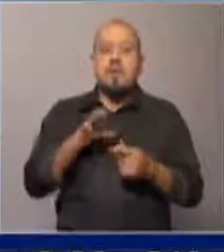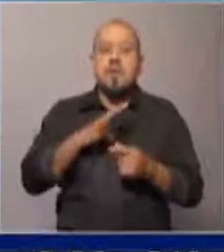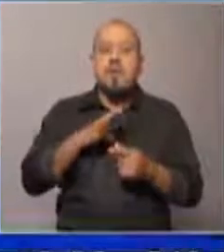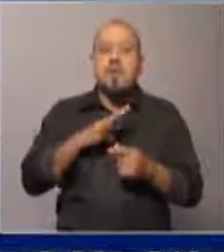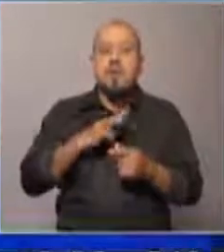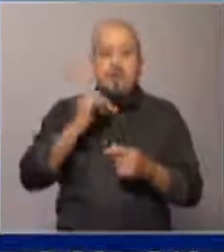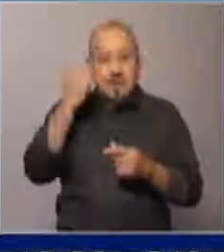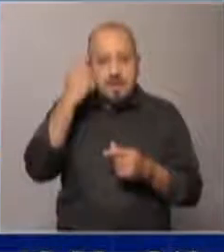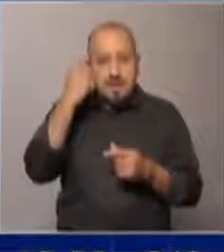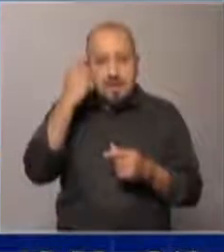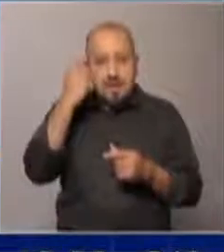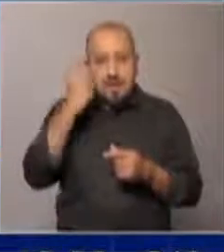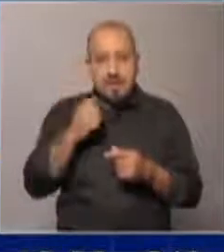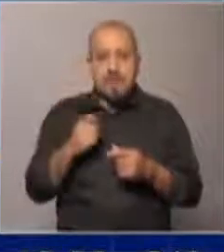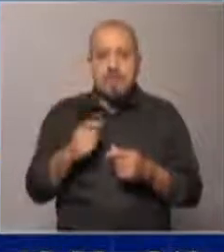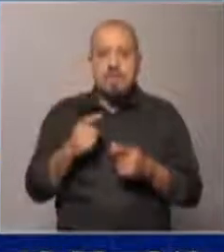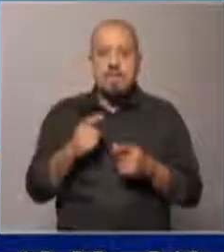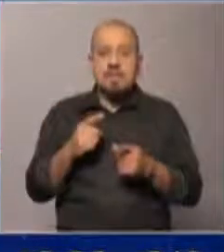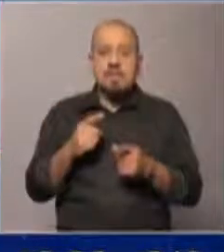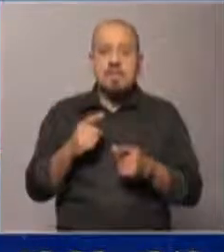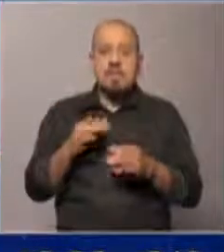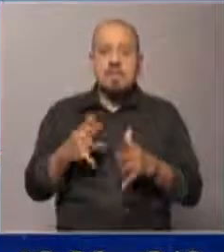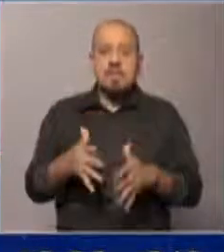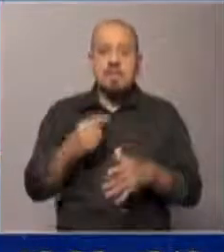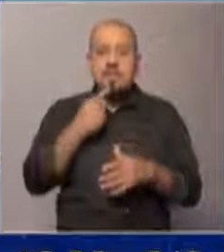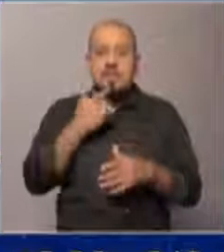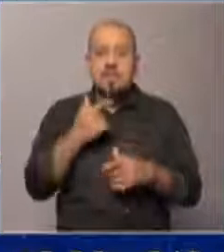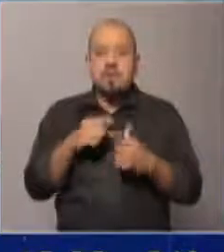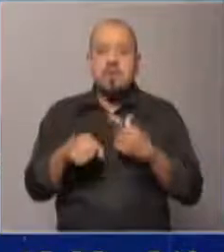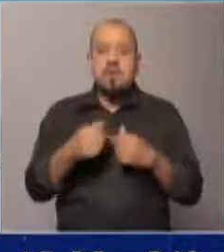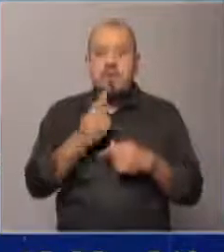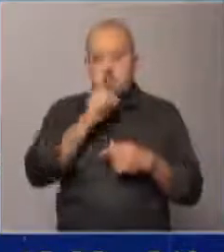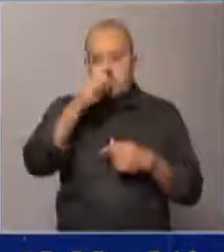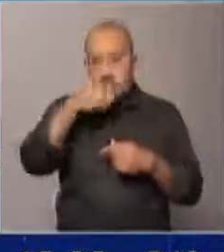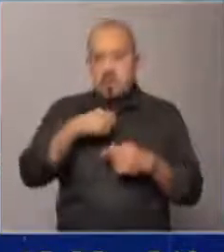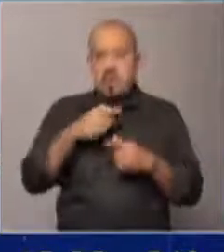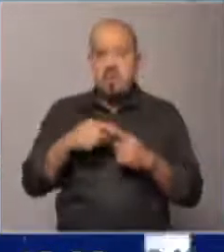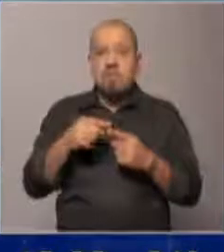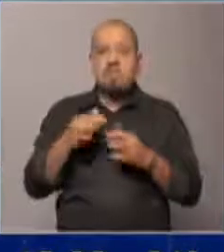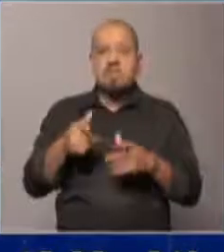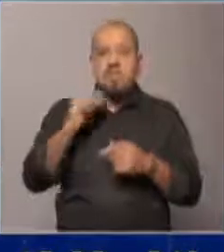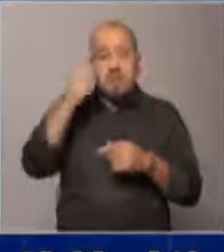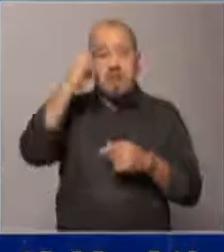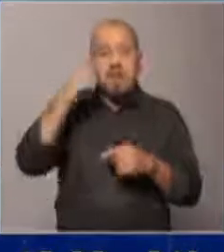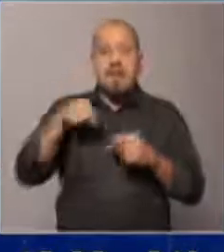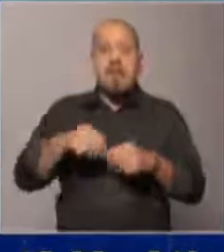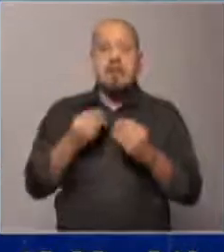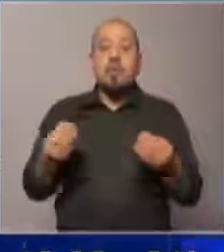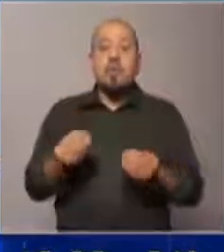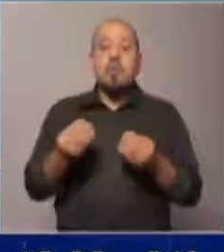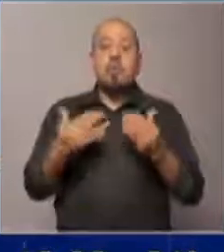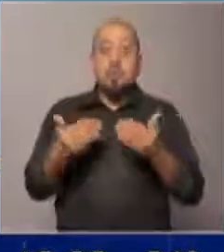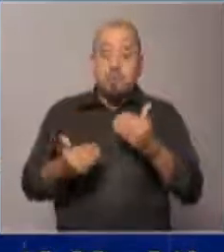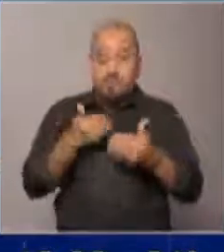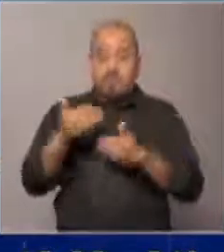vienen también del periodo anterior, como es la plataforma Montevideo Decide. Bueno, la idea es tratar de ver cómo profundizar ciertos